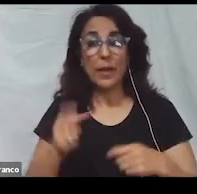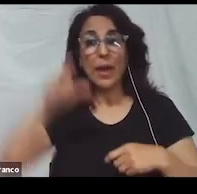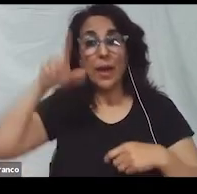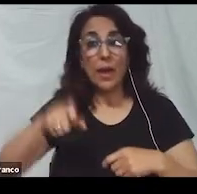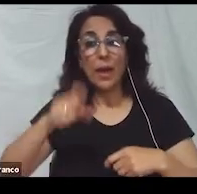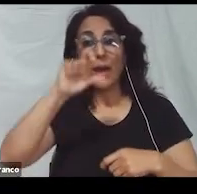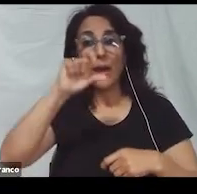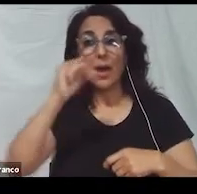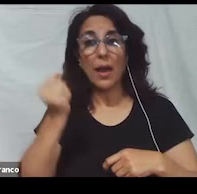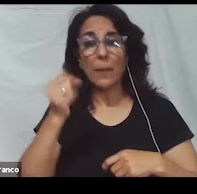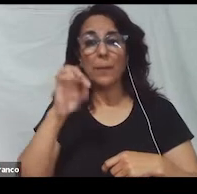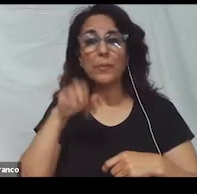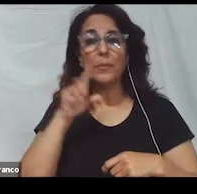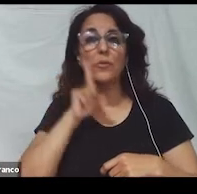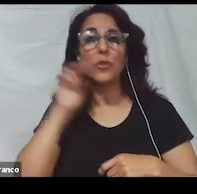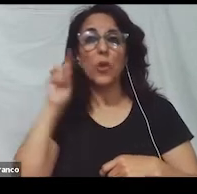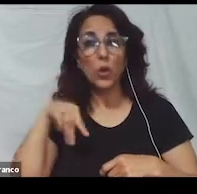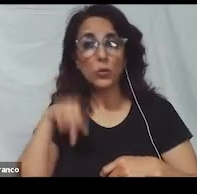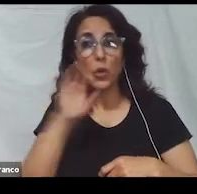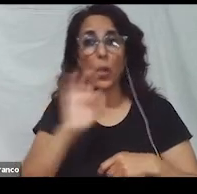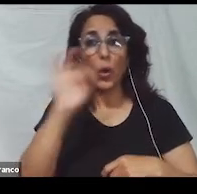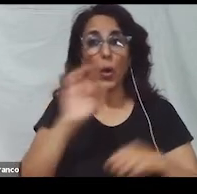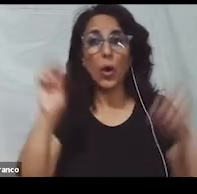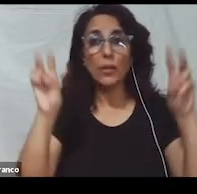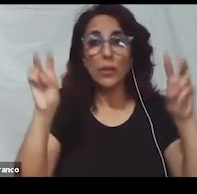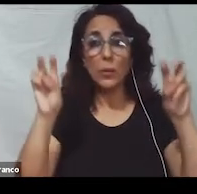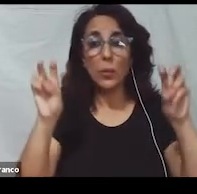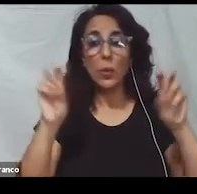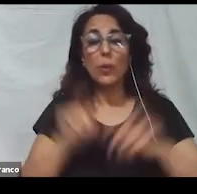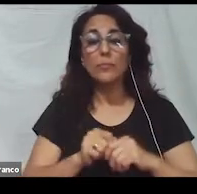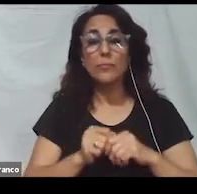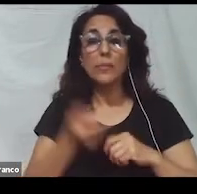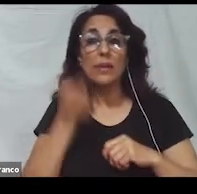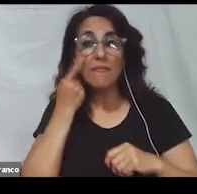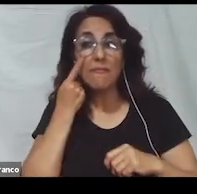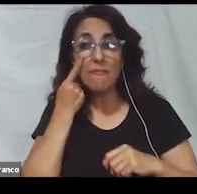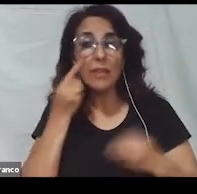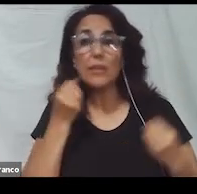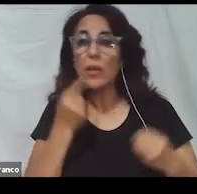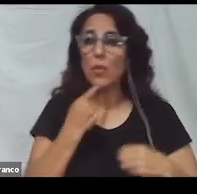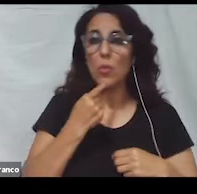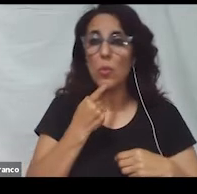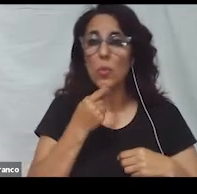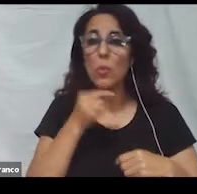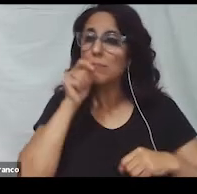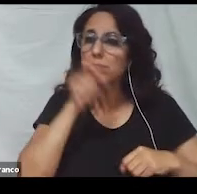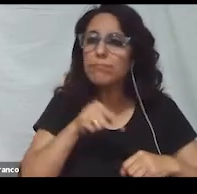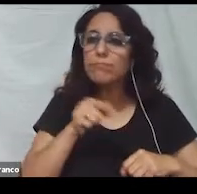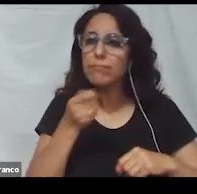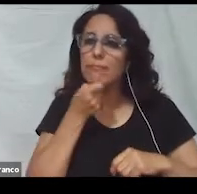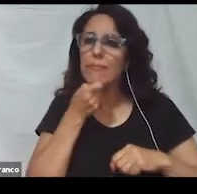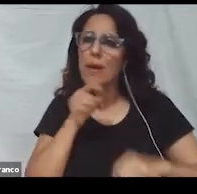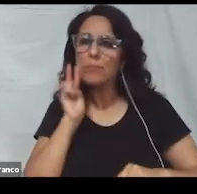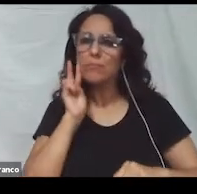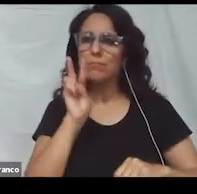agregarle un caption o título a la tabla y identificar. Si tienen duda de cómo hacerlo, ese ejemplo que les tiene